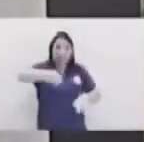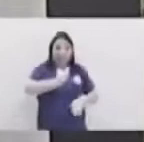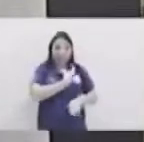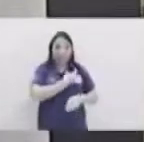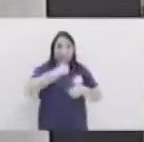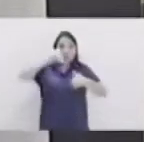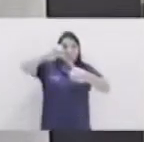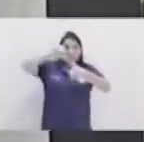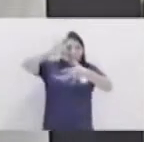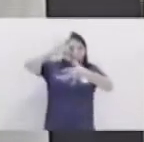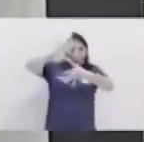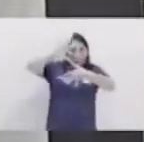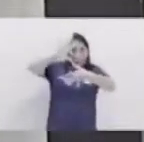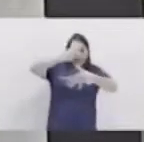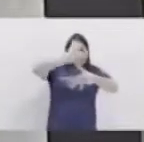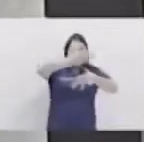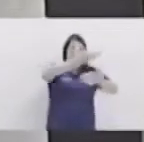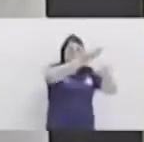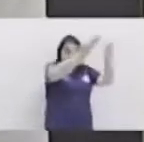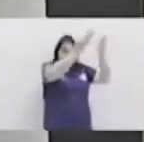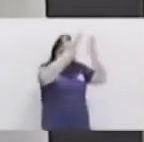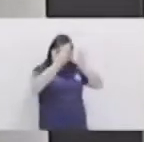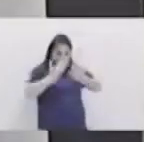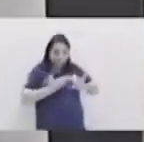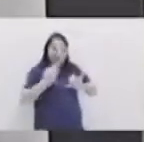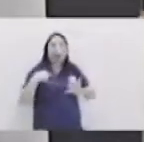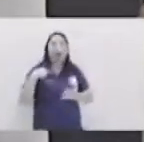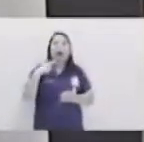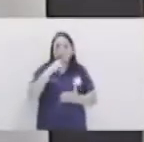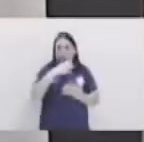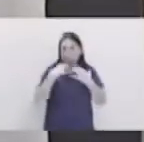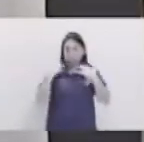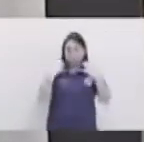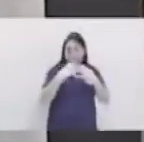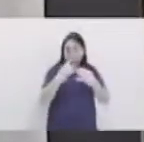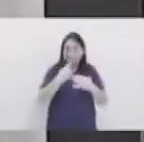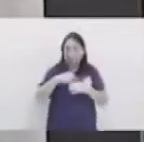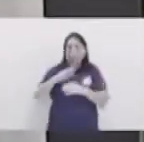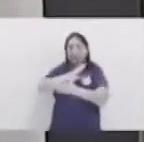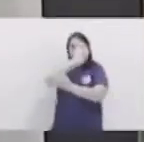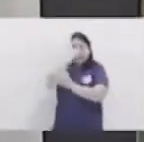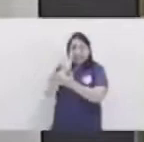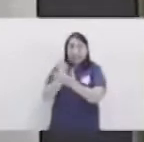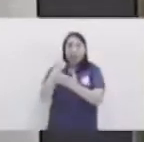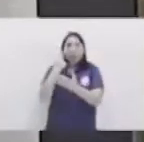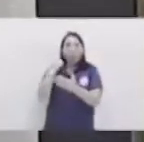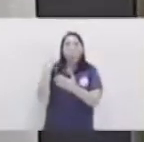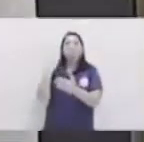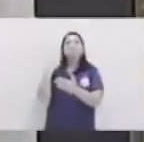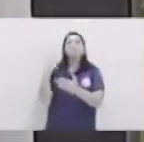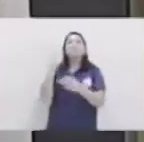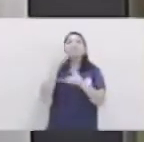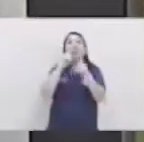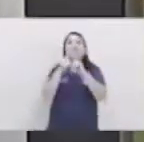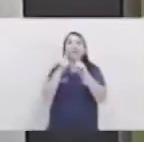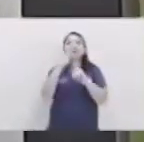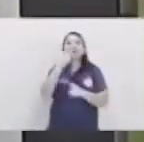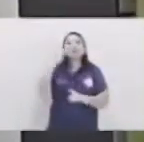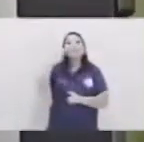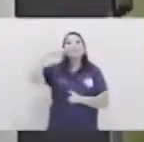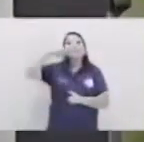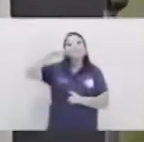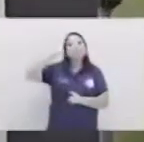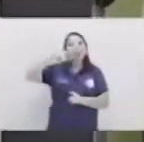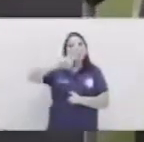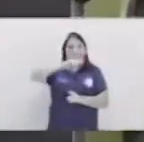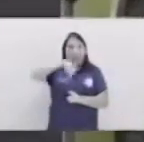literatura y lo han catalogado como prehispánica. Hispánica viene de el español. Por eso se le llama prehispánica.